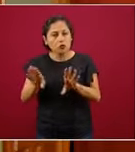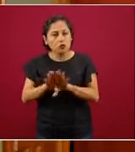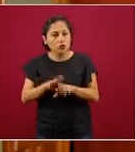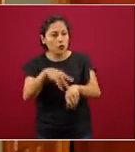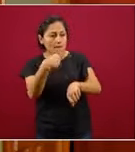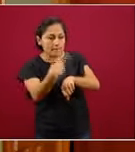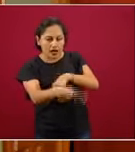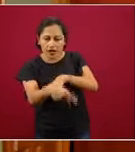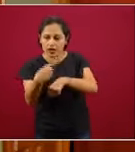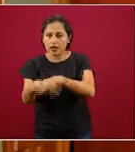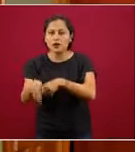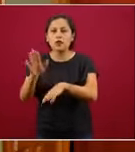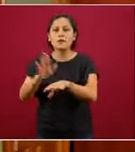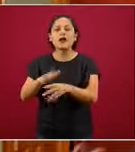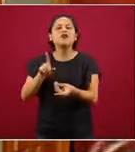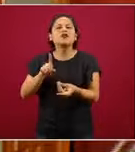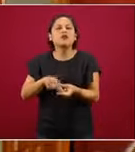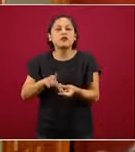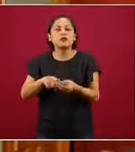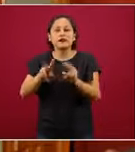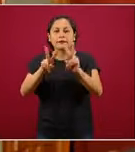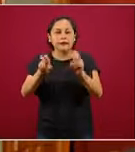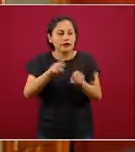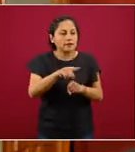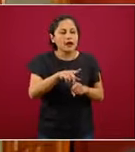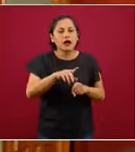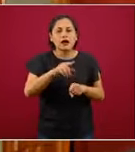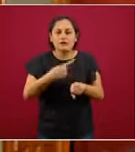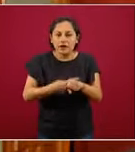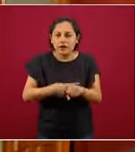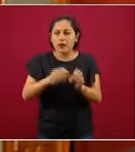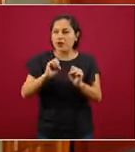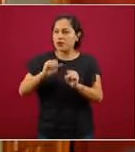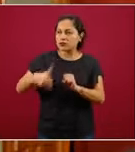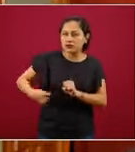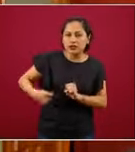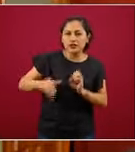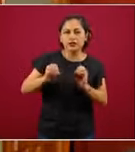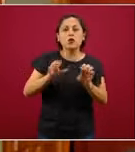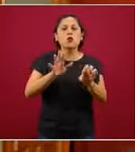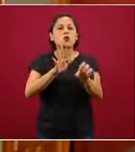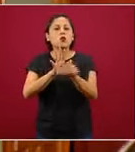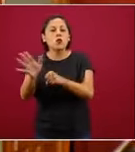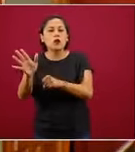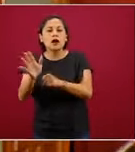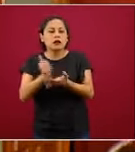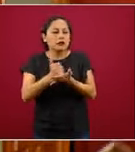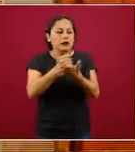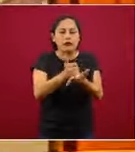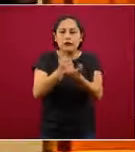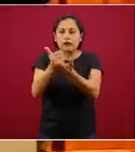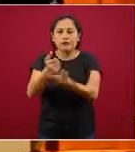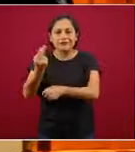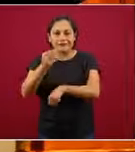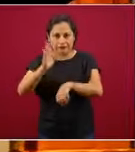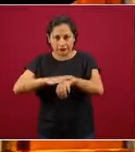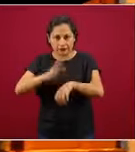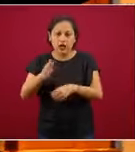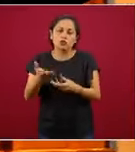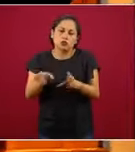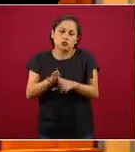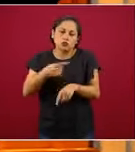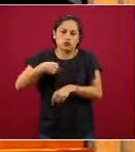más accidentes, más incidentes de enfermedades, más atropellados, etcétera, a través de los sistemas de vigilancia,